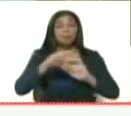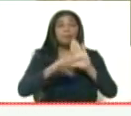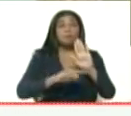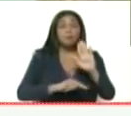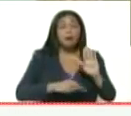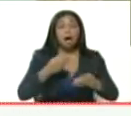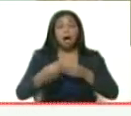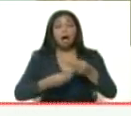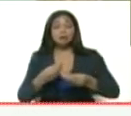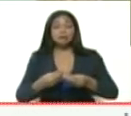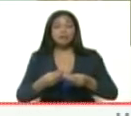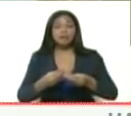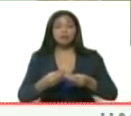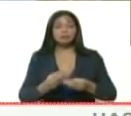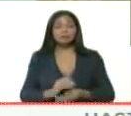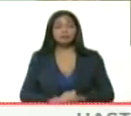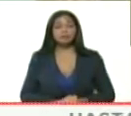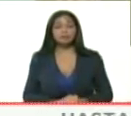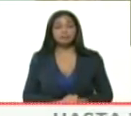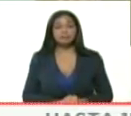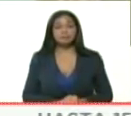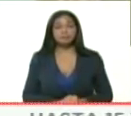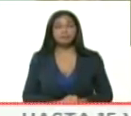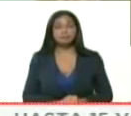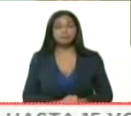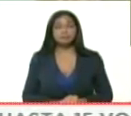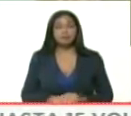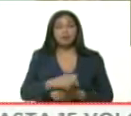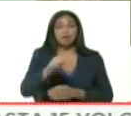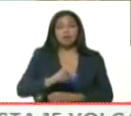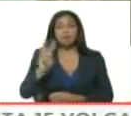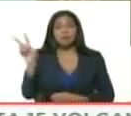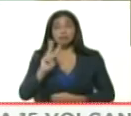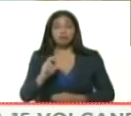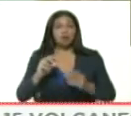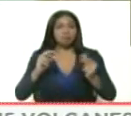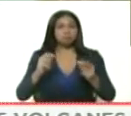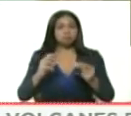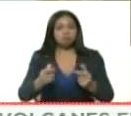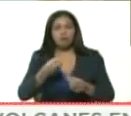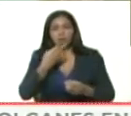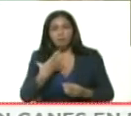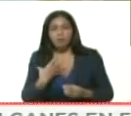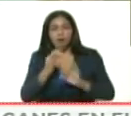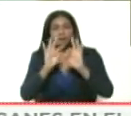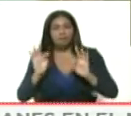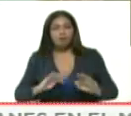tomado por la parte de Venezuela es muy eficaz